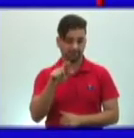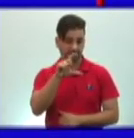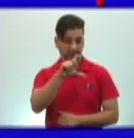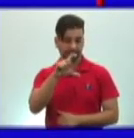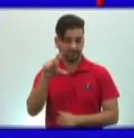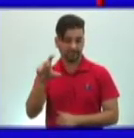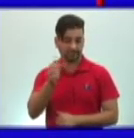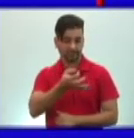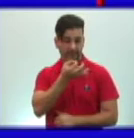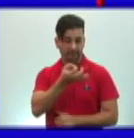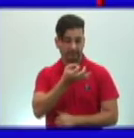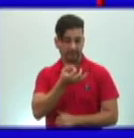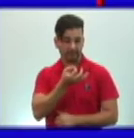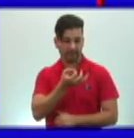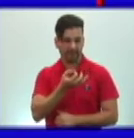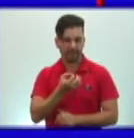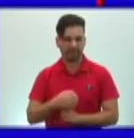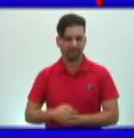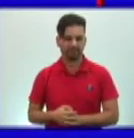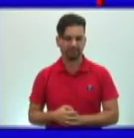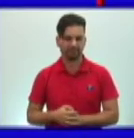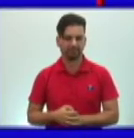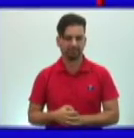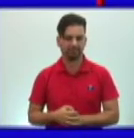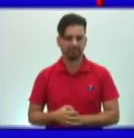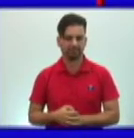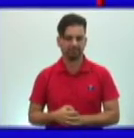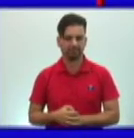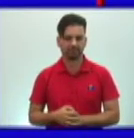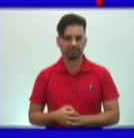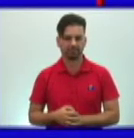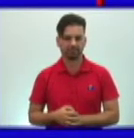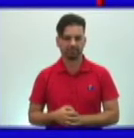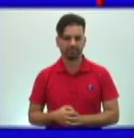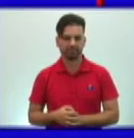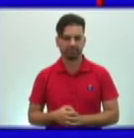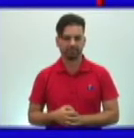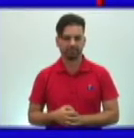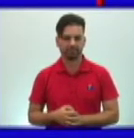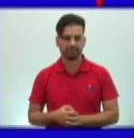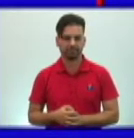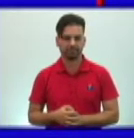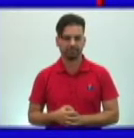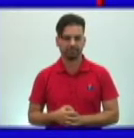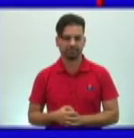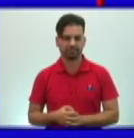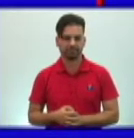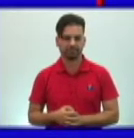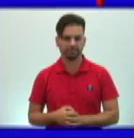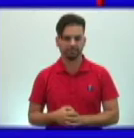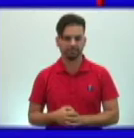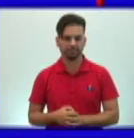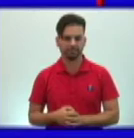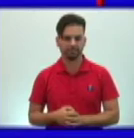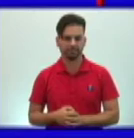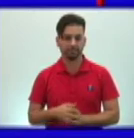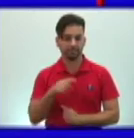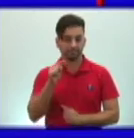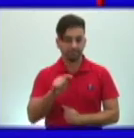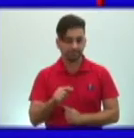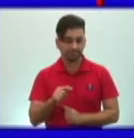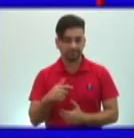expresaba en este sentido Engels. Y Engels, en este